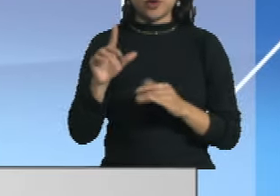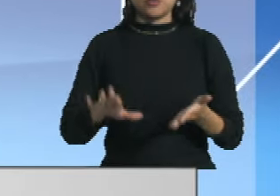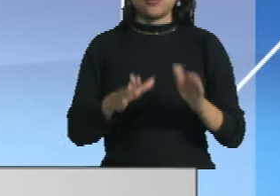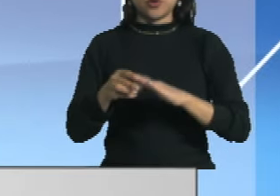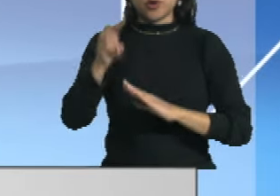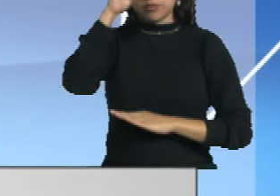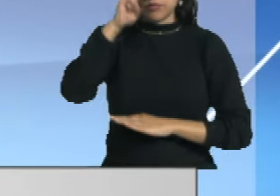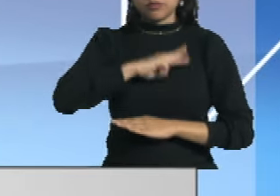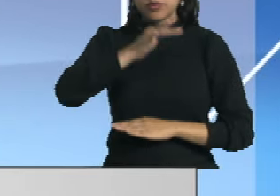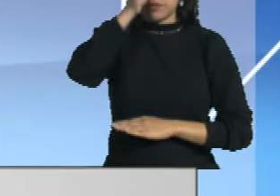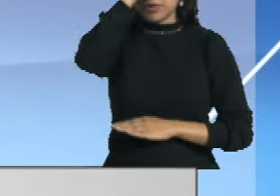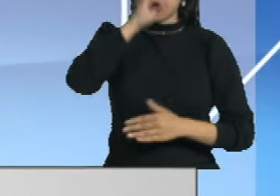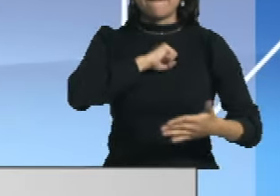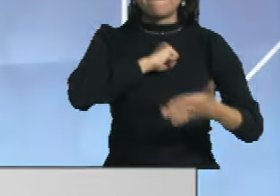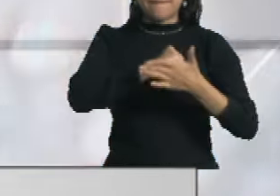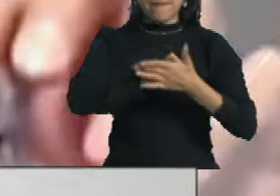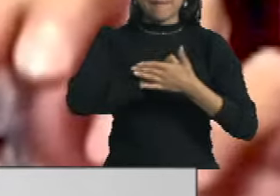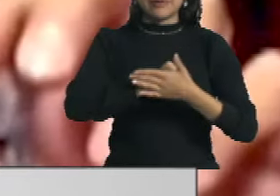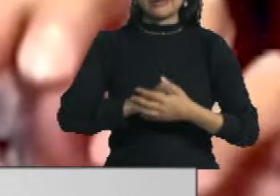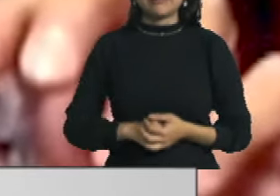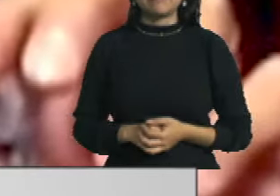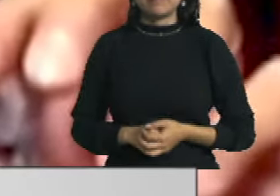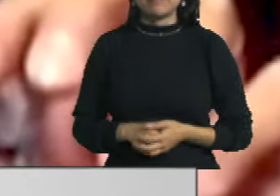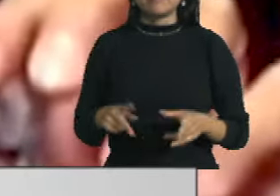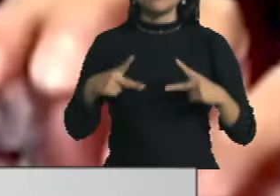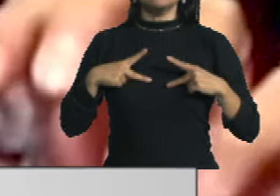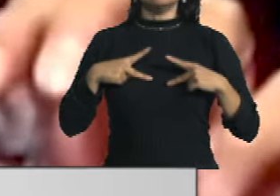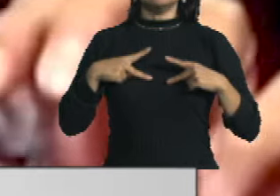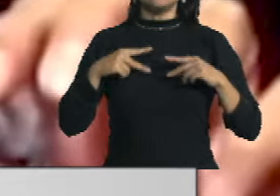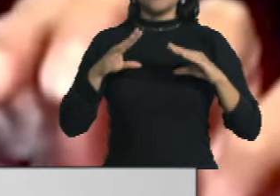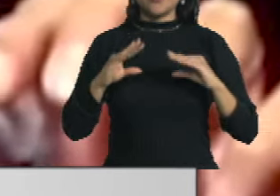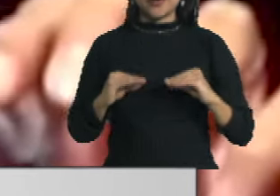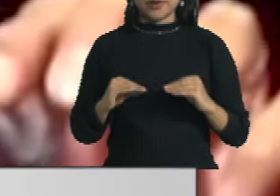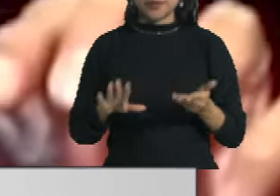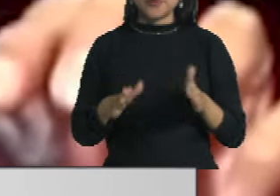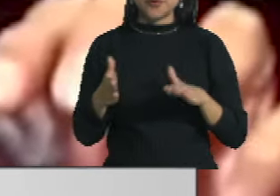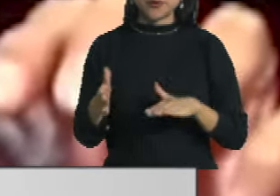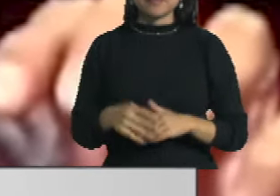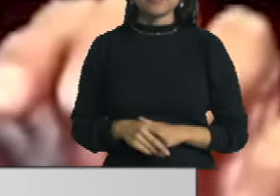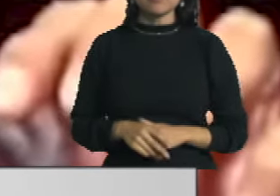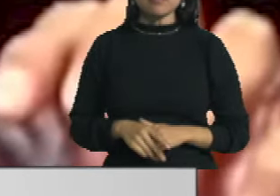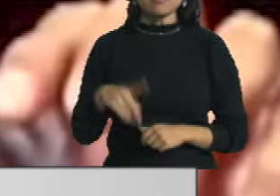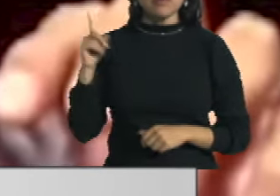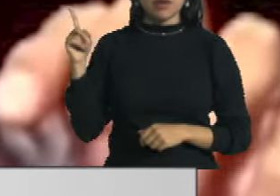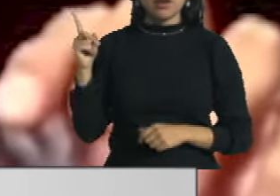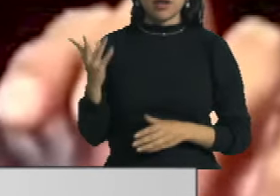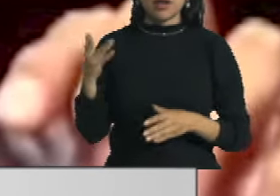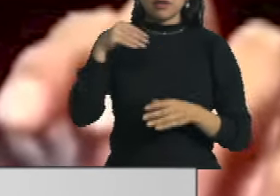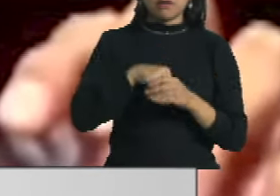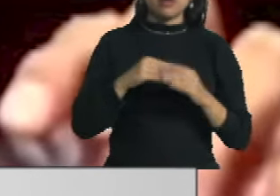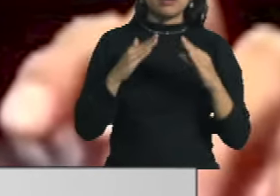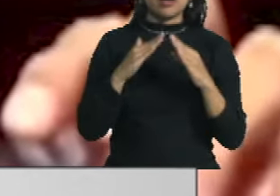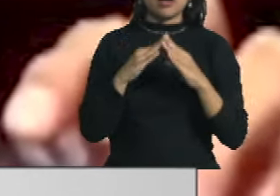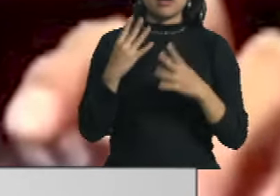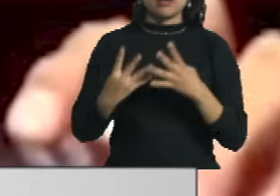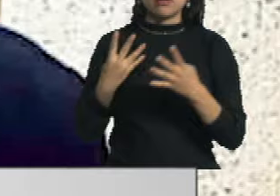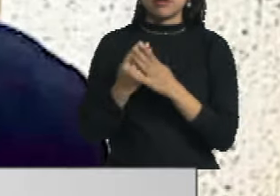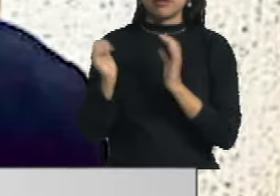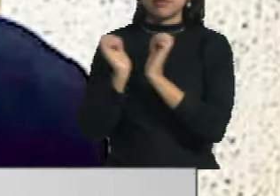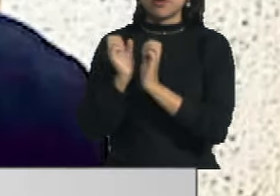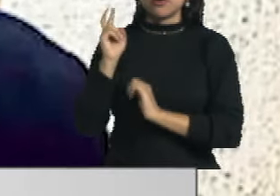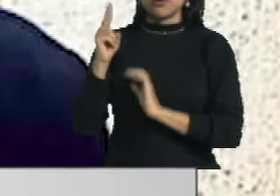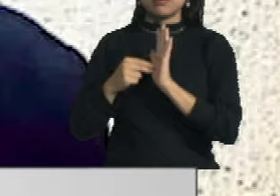militar de Managua por un paro cardiorrespiratorio. El exjefe militar había estado bajo un régimen de casa por cárcel de facto desde mayo